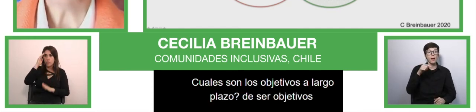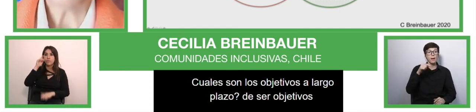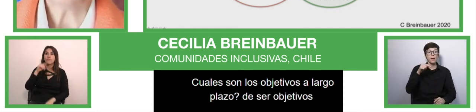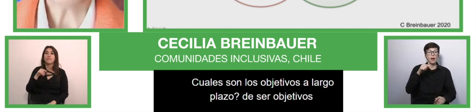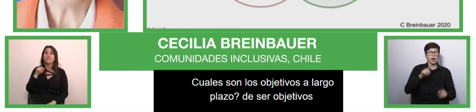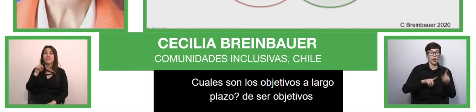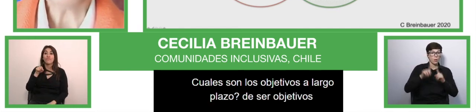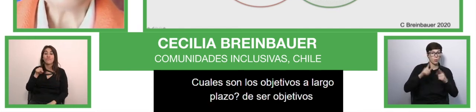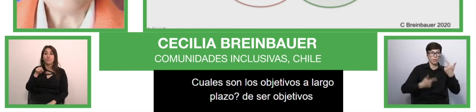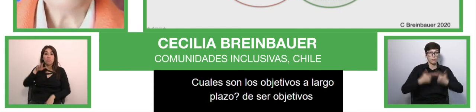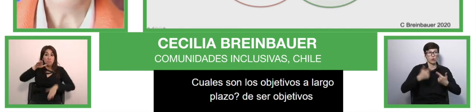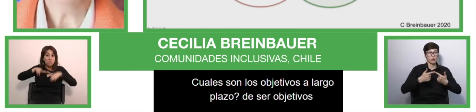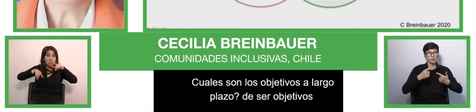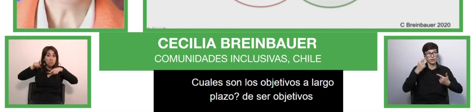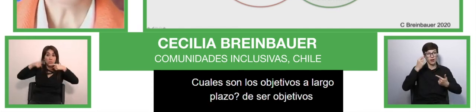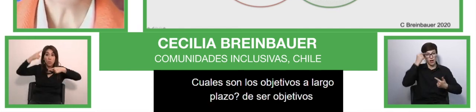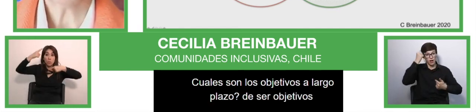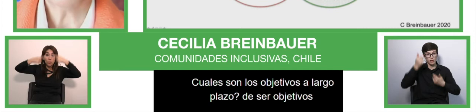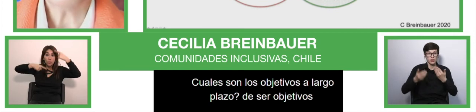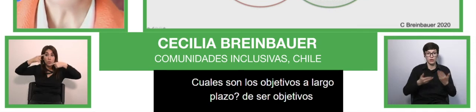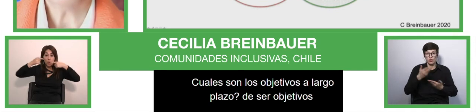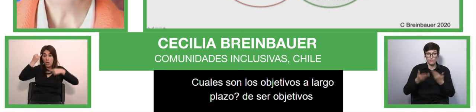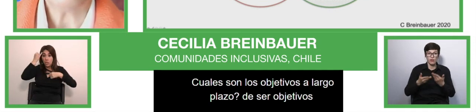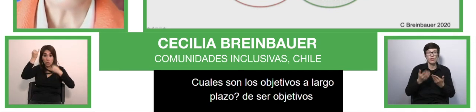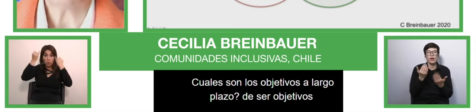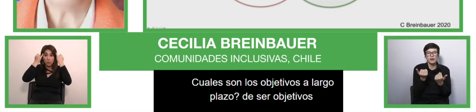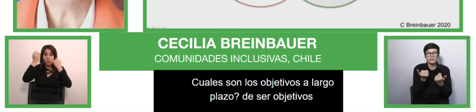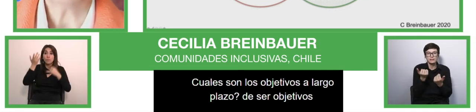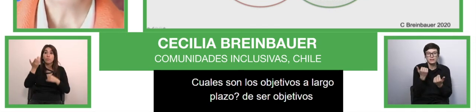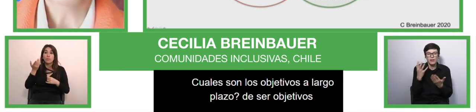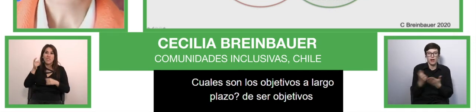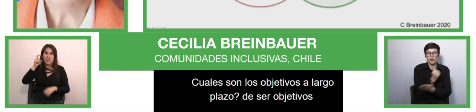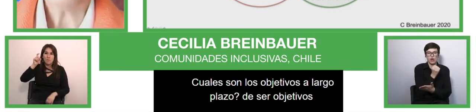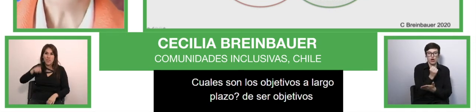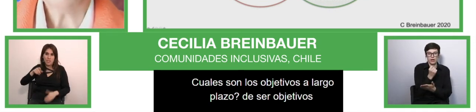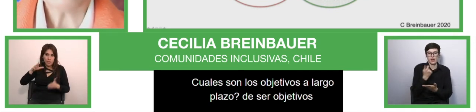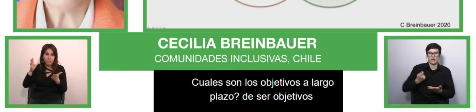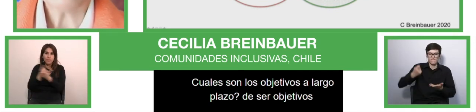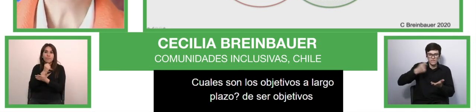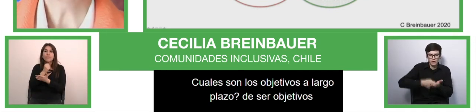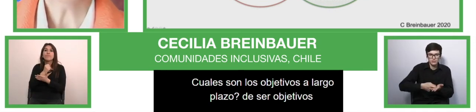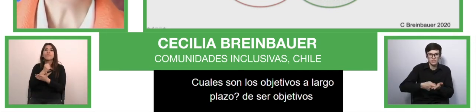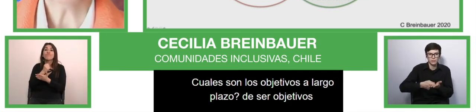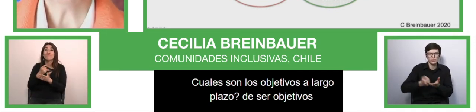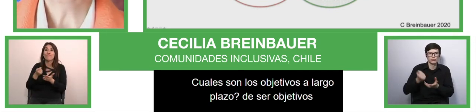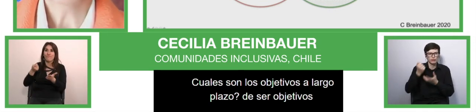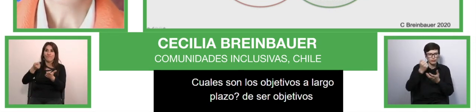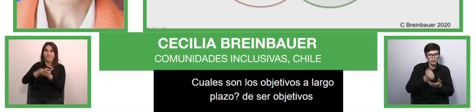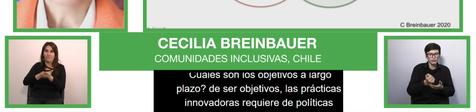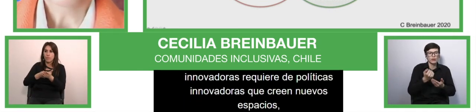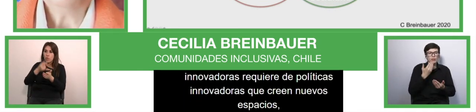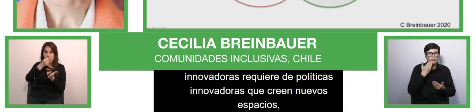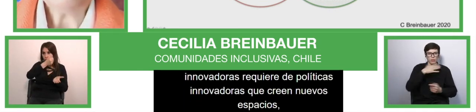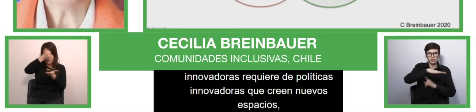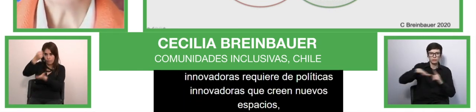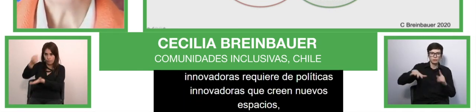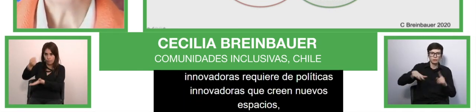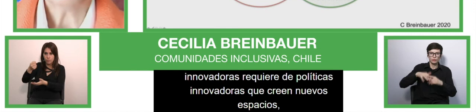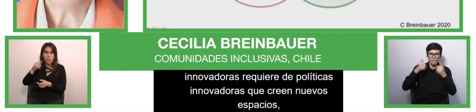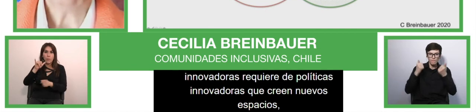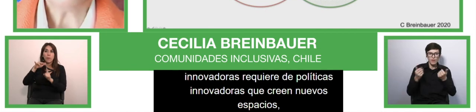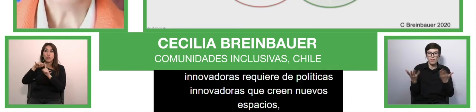políticas innovadoras que creen los espacios condiciones y financiamiento para su efectiva implementación el